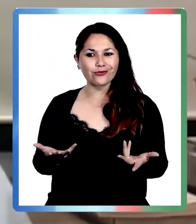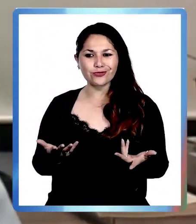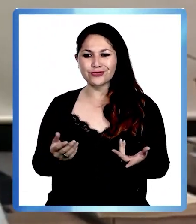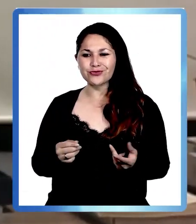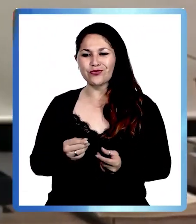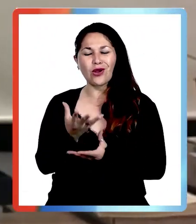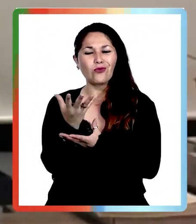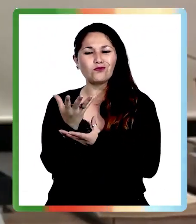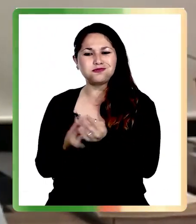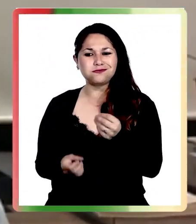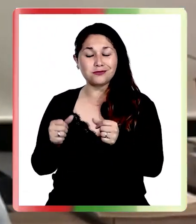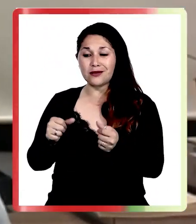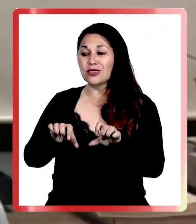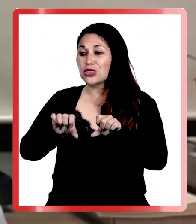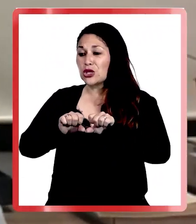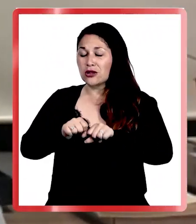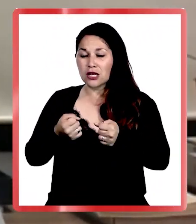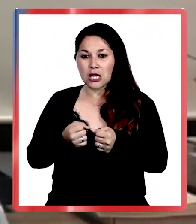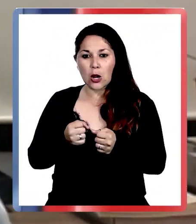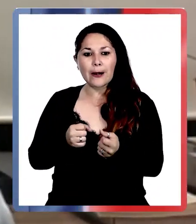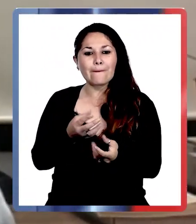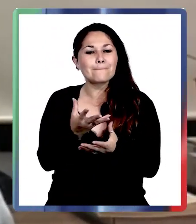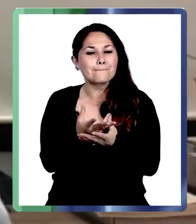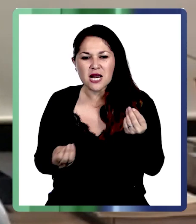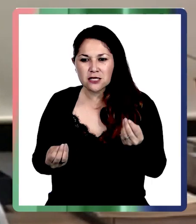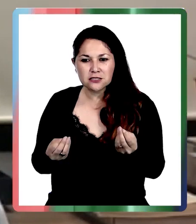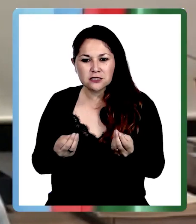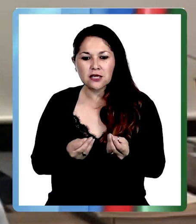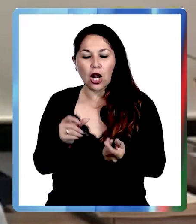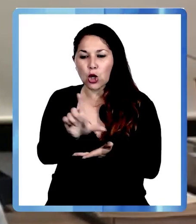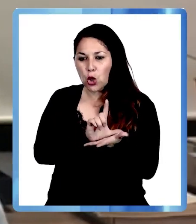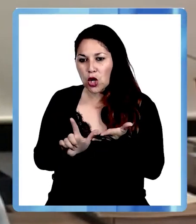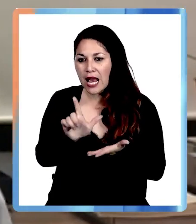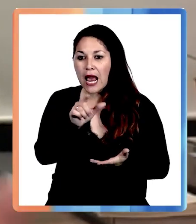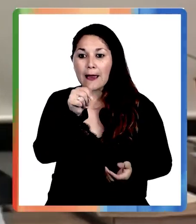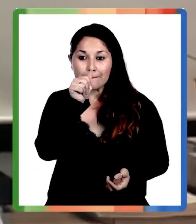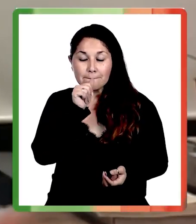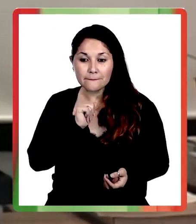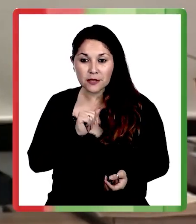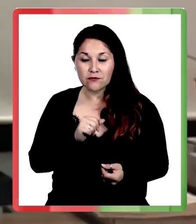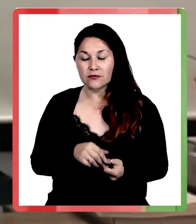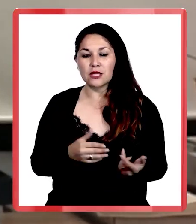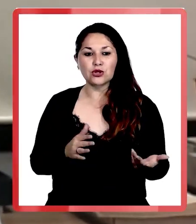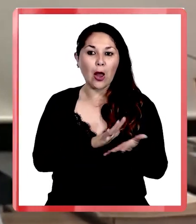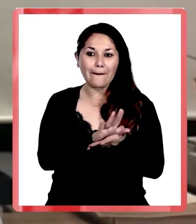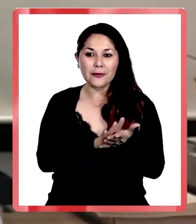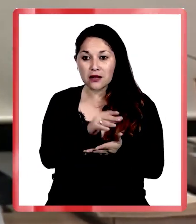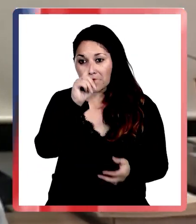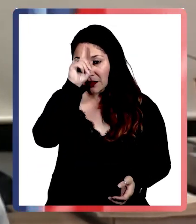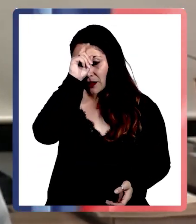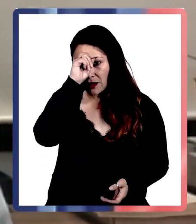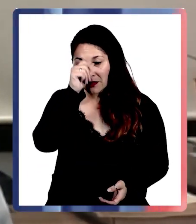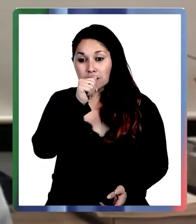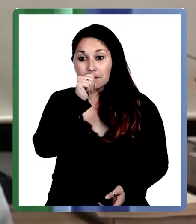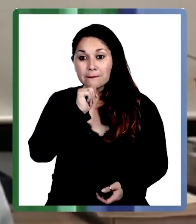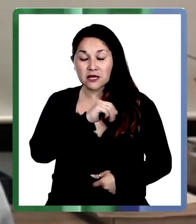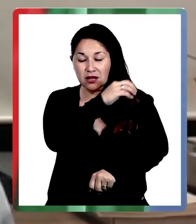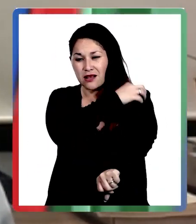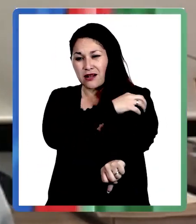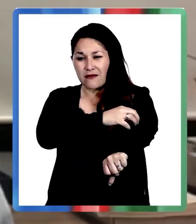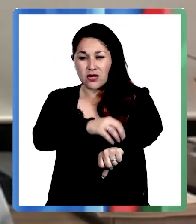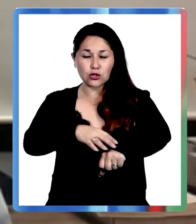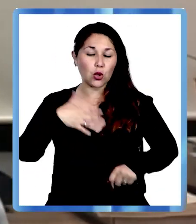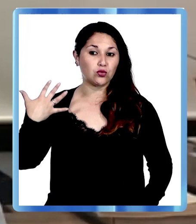hay una pérdida de lugares de atención privados, entre comillas, y tú hablaste de las clínicas privadas de regiones que son